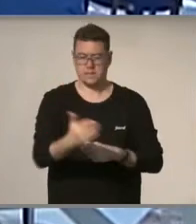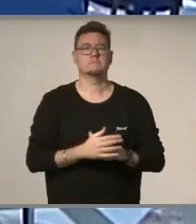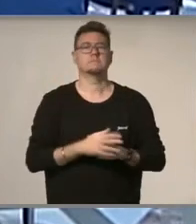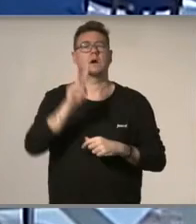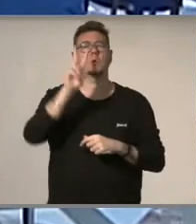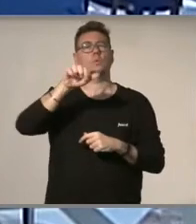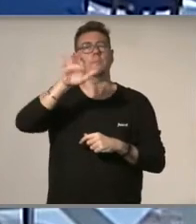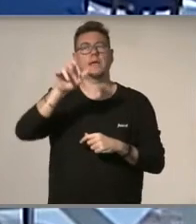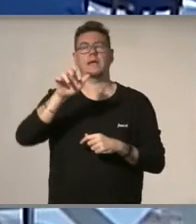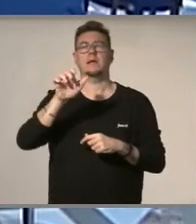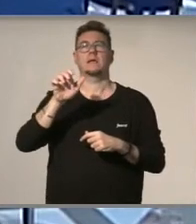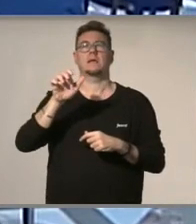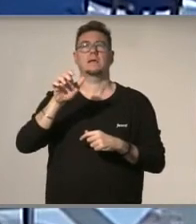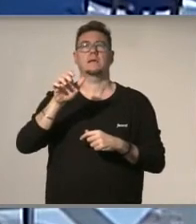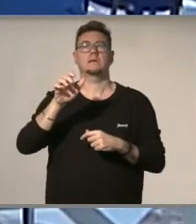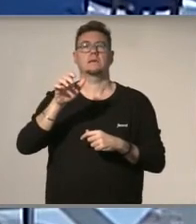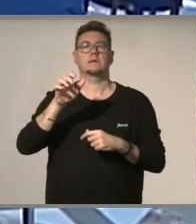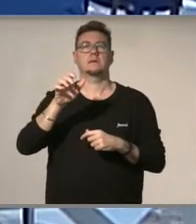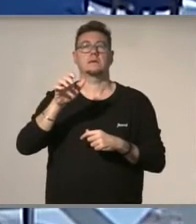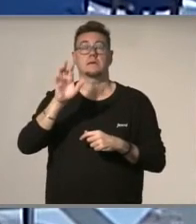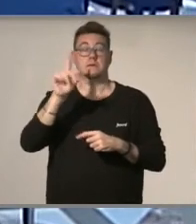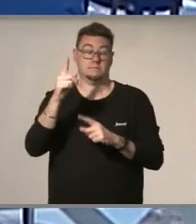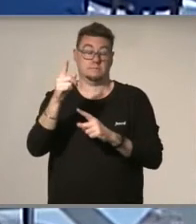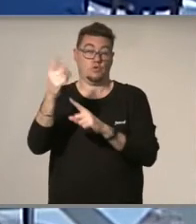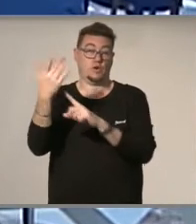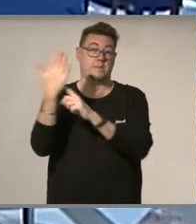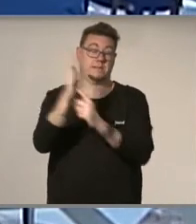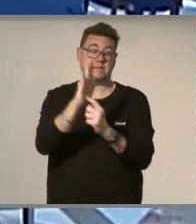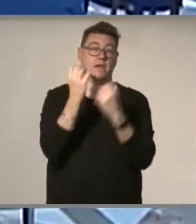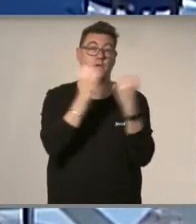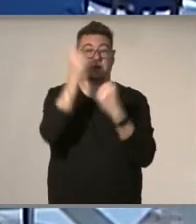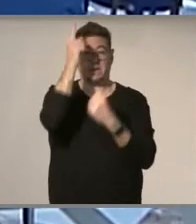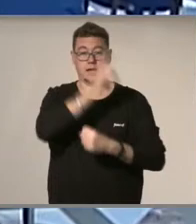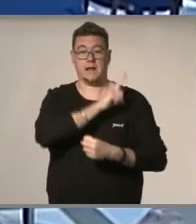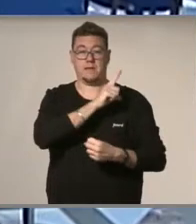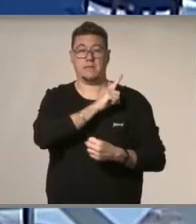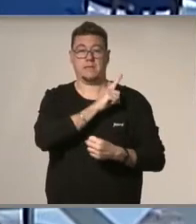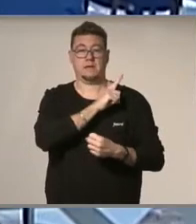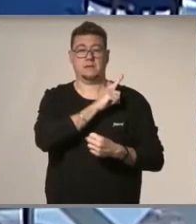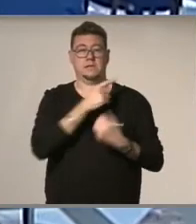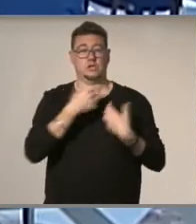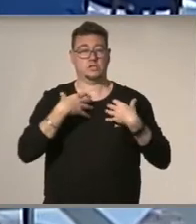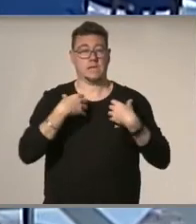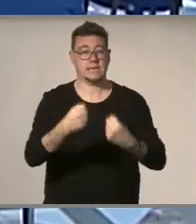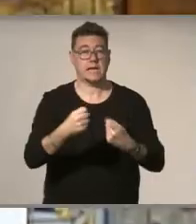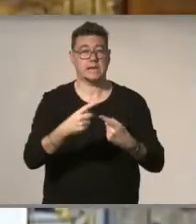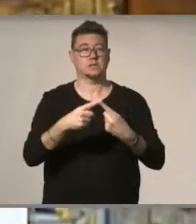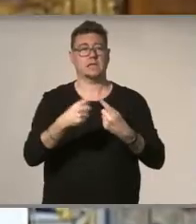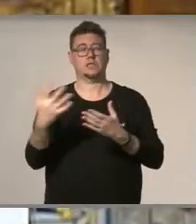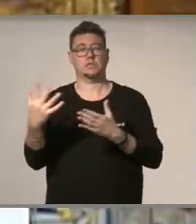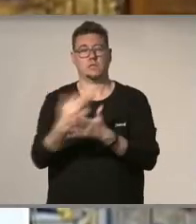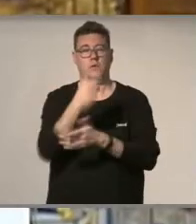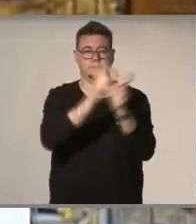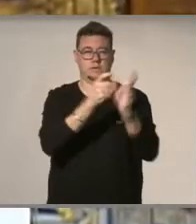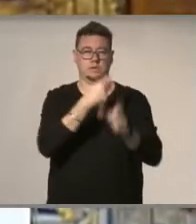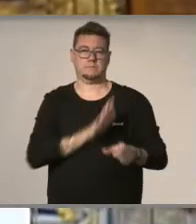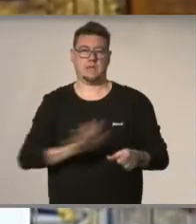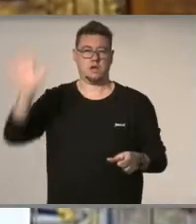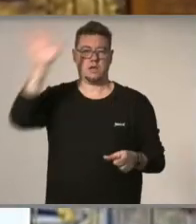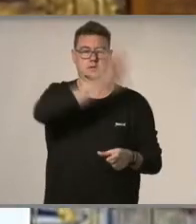la UME y en representación de nuestras Fuerzas Armadas, de los sanitarios y de todos los ciudadanos de